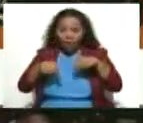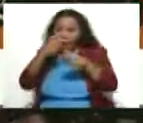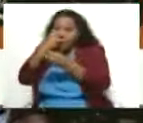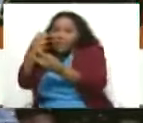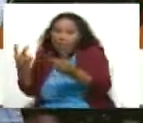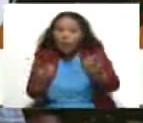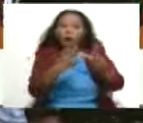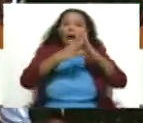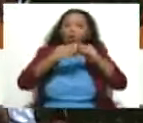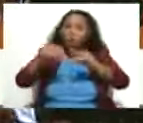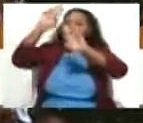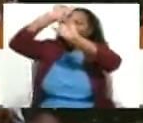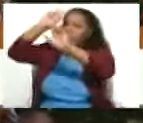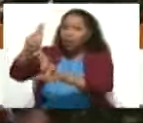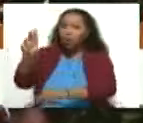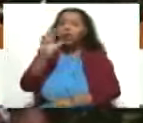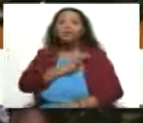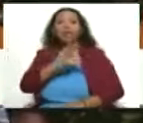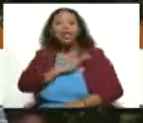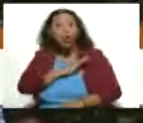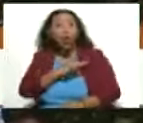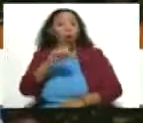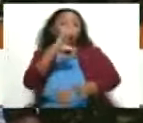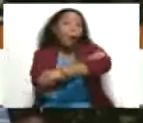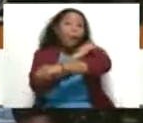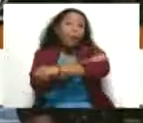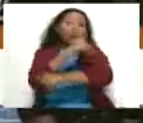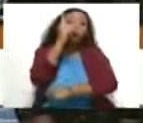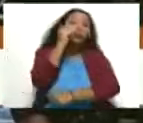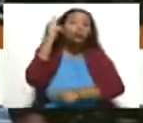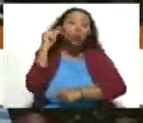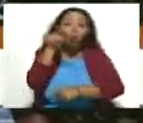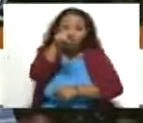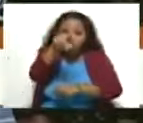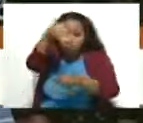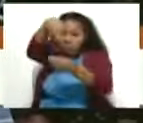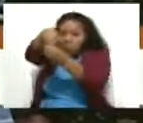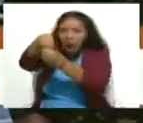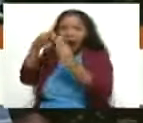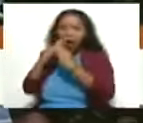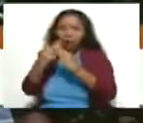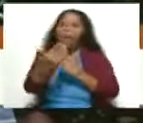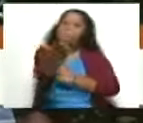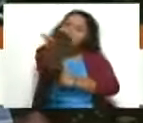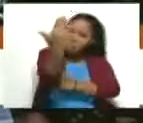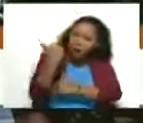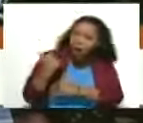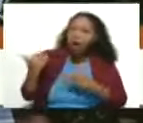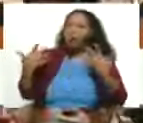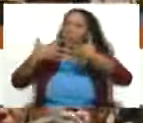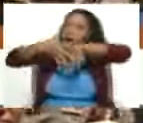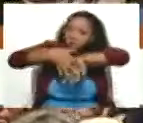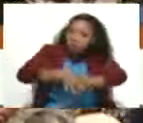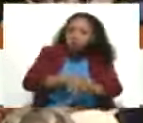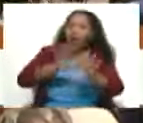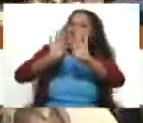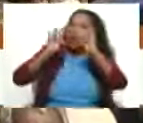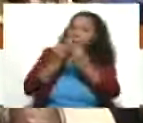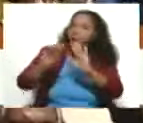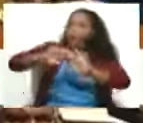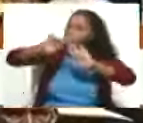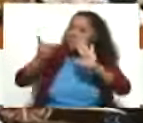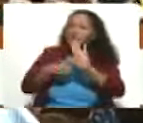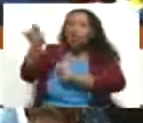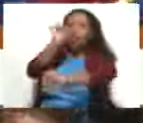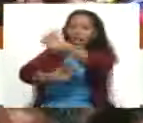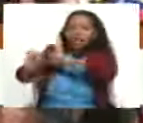con respeto, señor opositor, señora opositora que está en su casa, incorpórese a usted y a toda su familia en la defensa